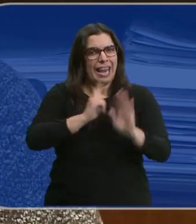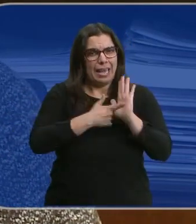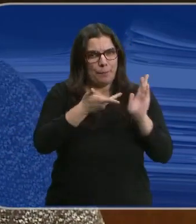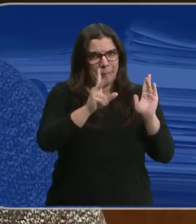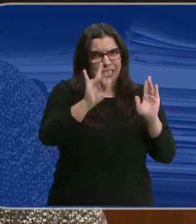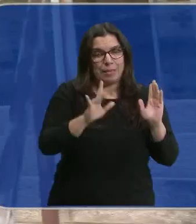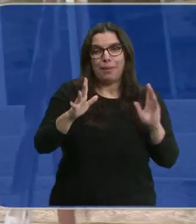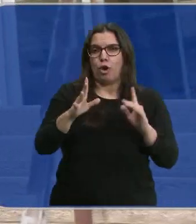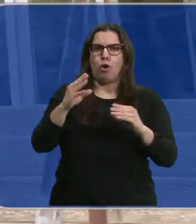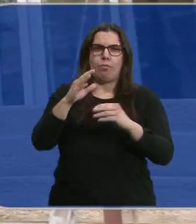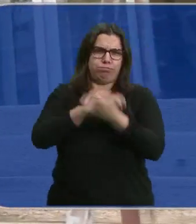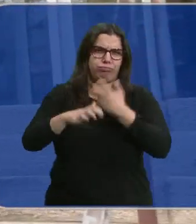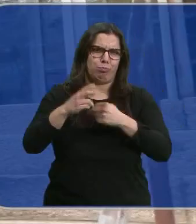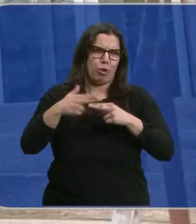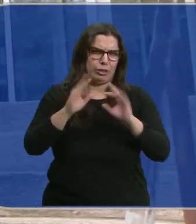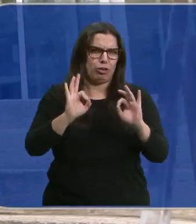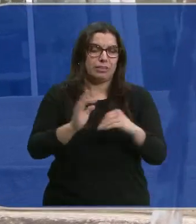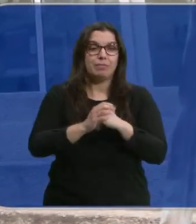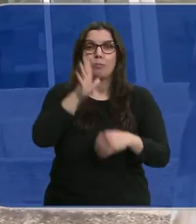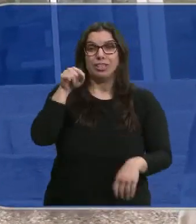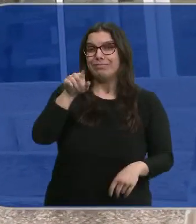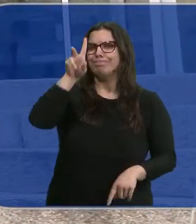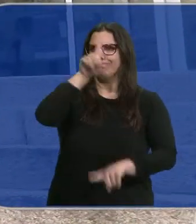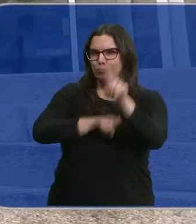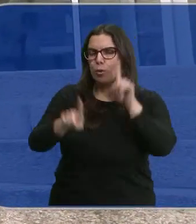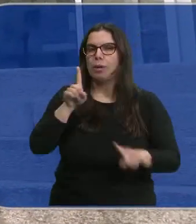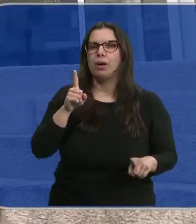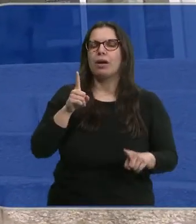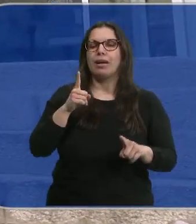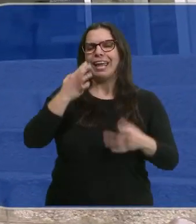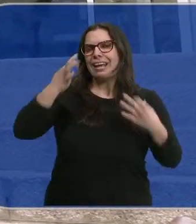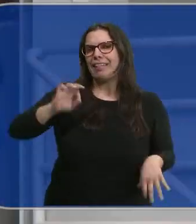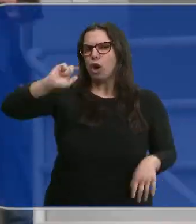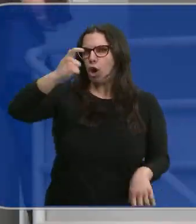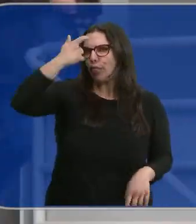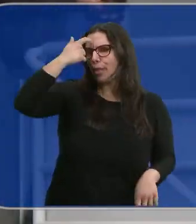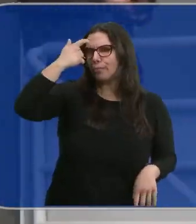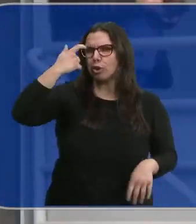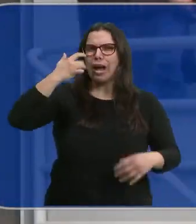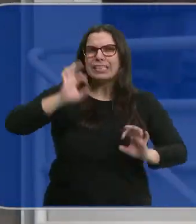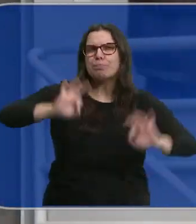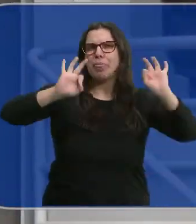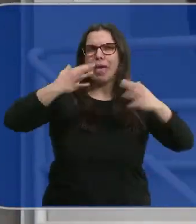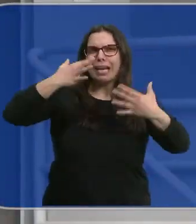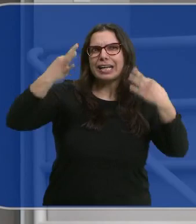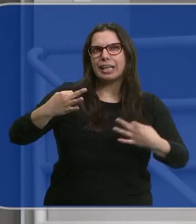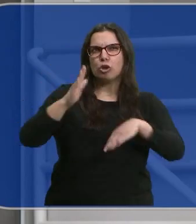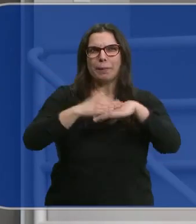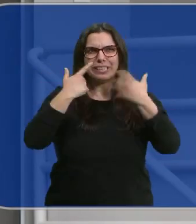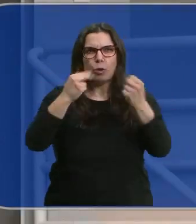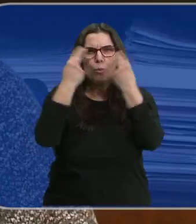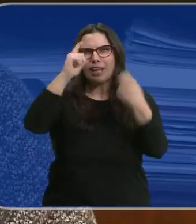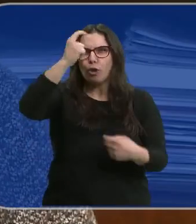un disenso político importante. Porque ahí está la clave, que se considera en esta ocasión como especial riesgo para la salud